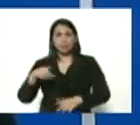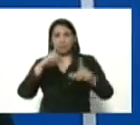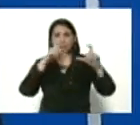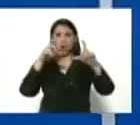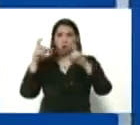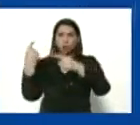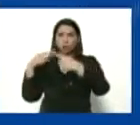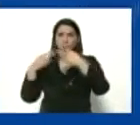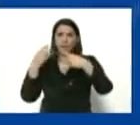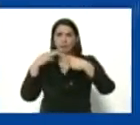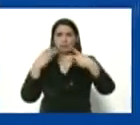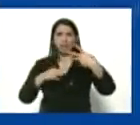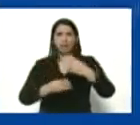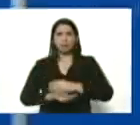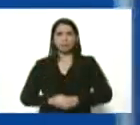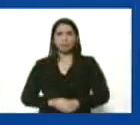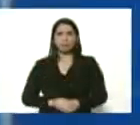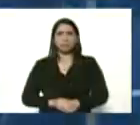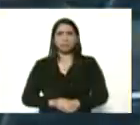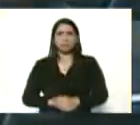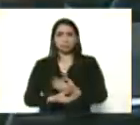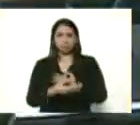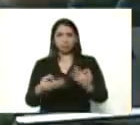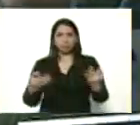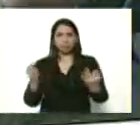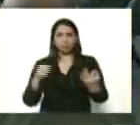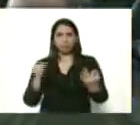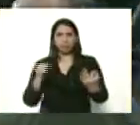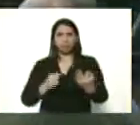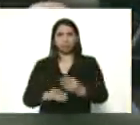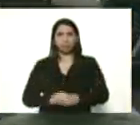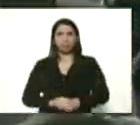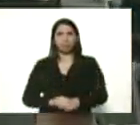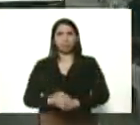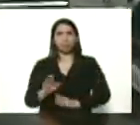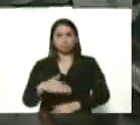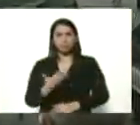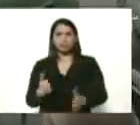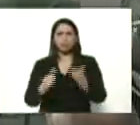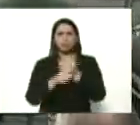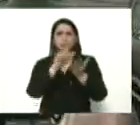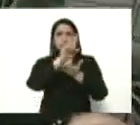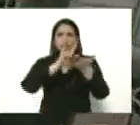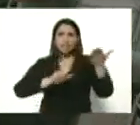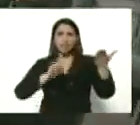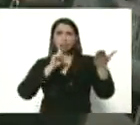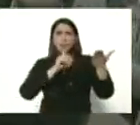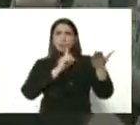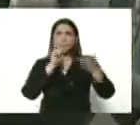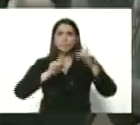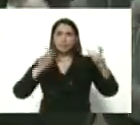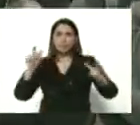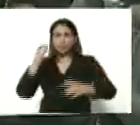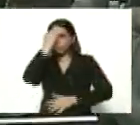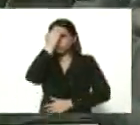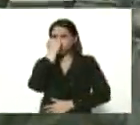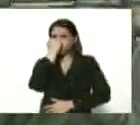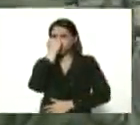resto del material. Correcto. Si me pudieran conseguir la lista.